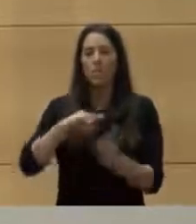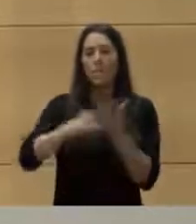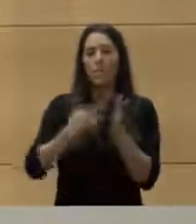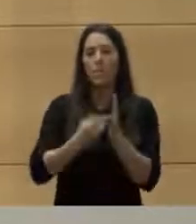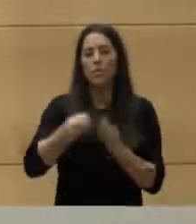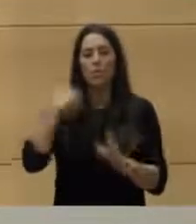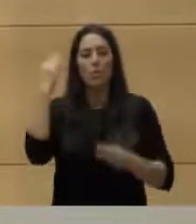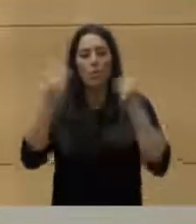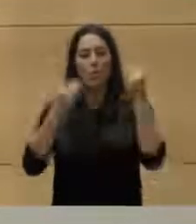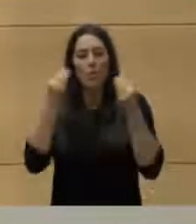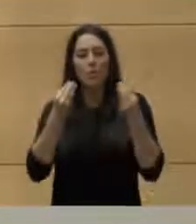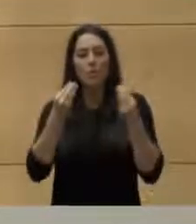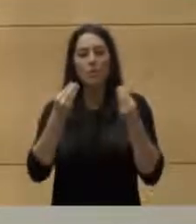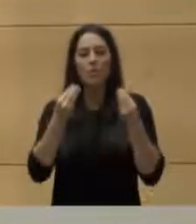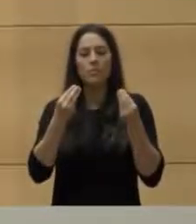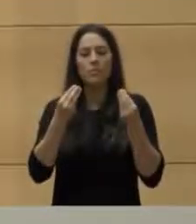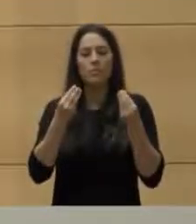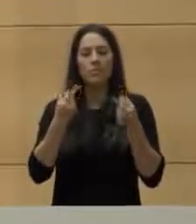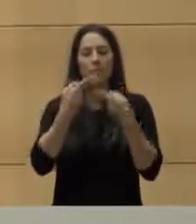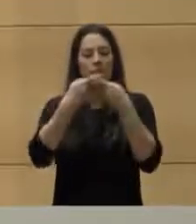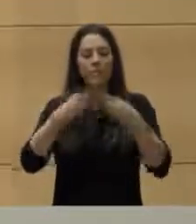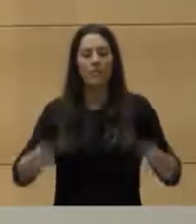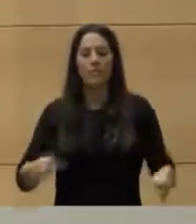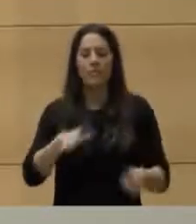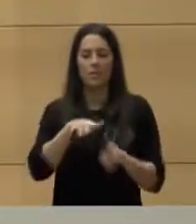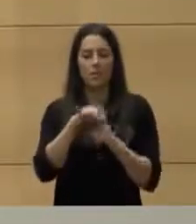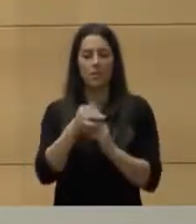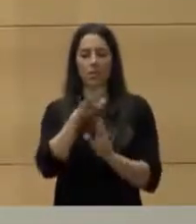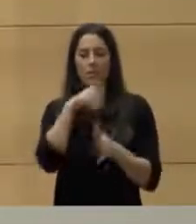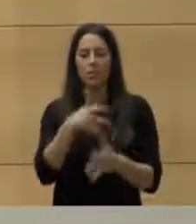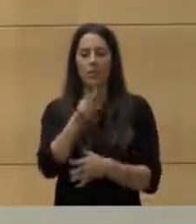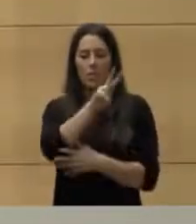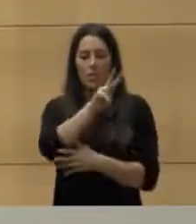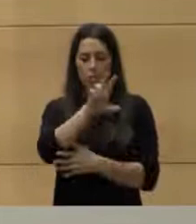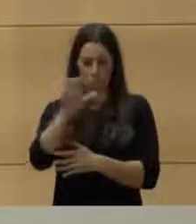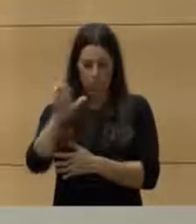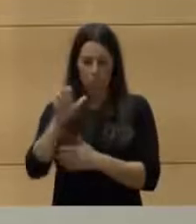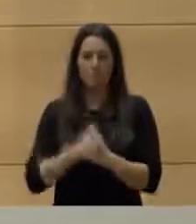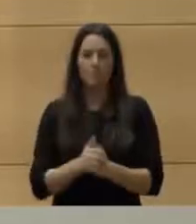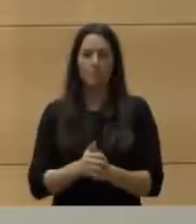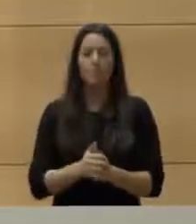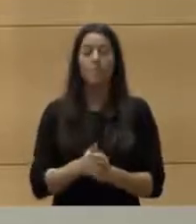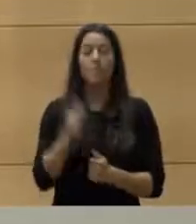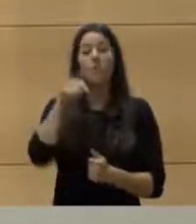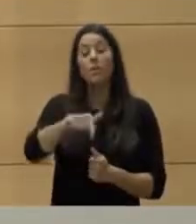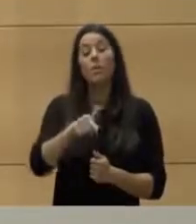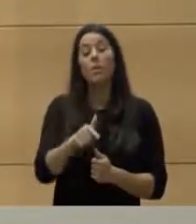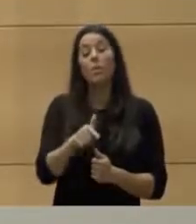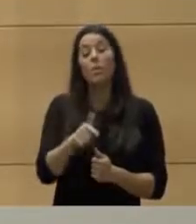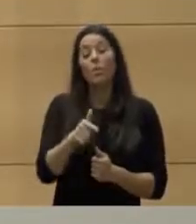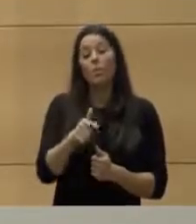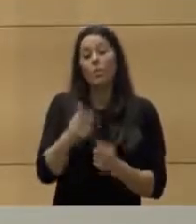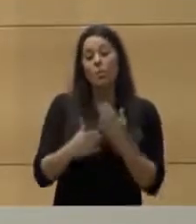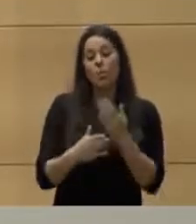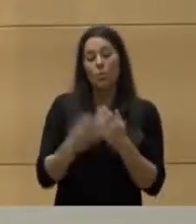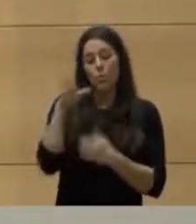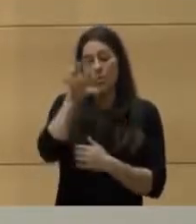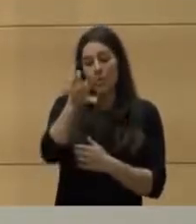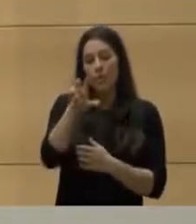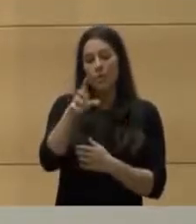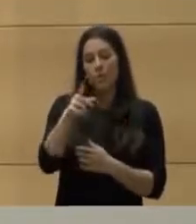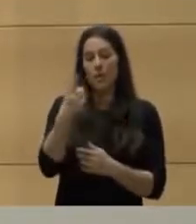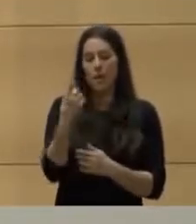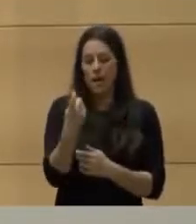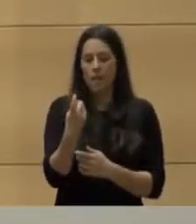es totalmente distinto a esta actual Unión Europea. Un Estado en el que se reconozcan las naciones